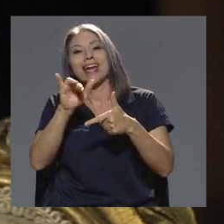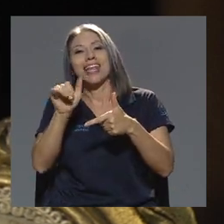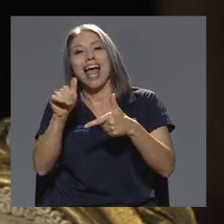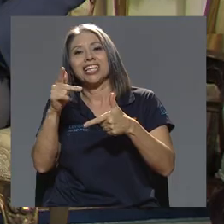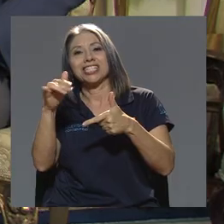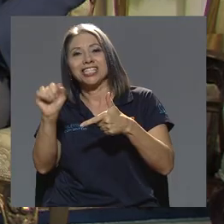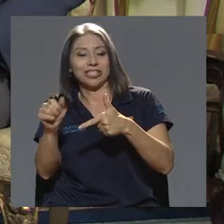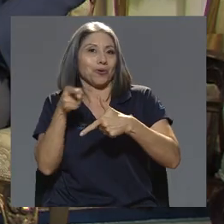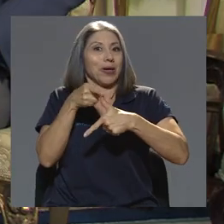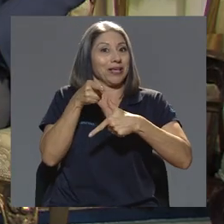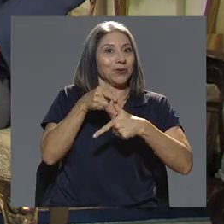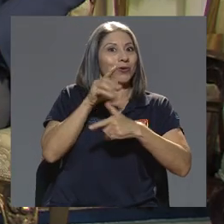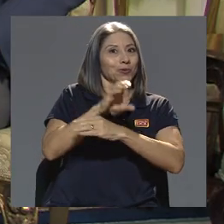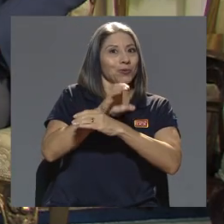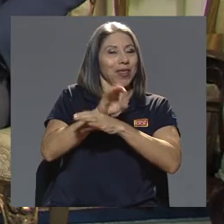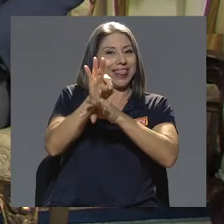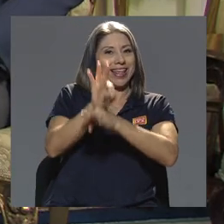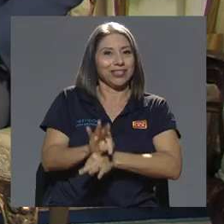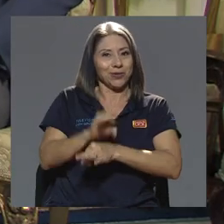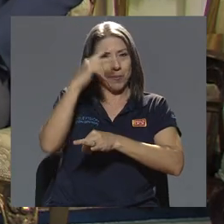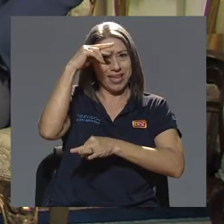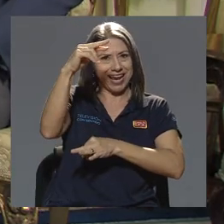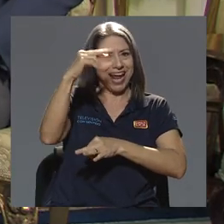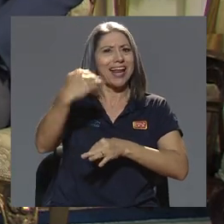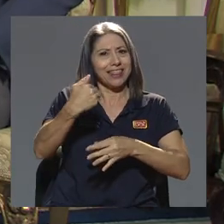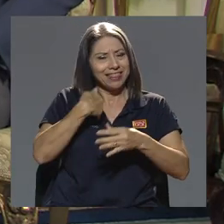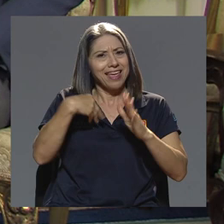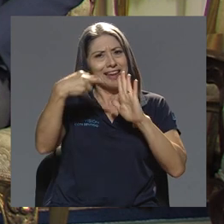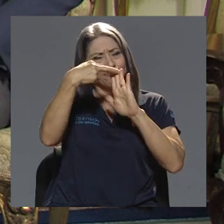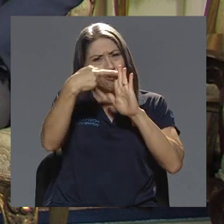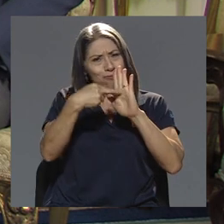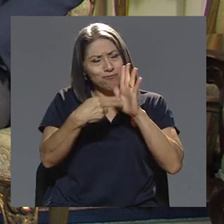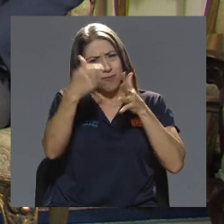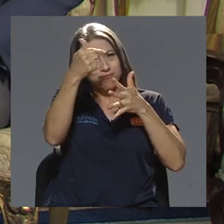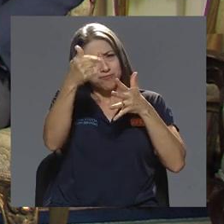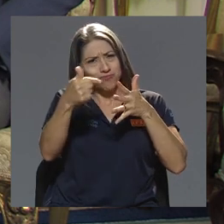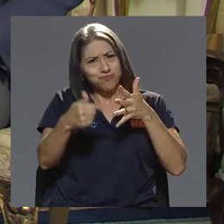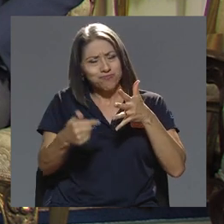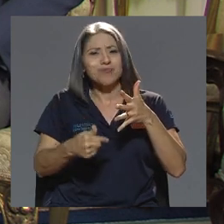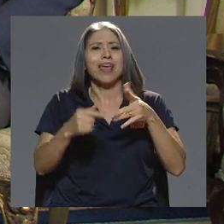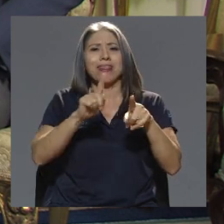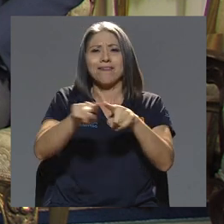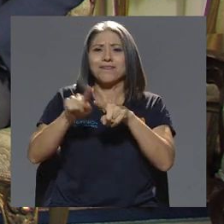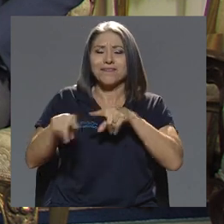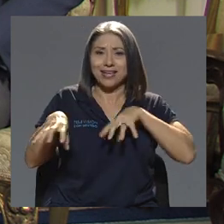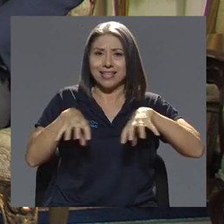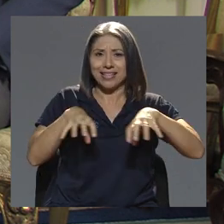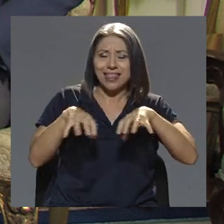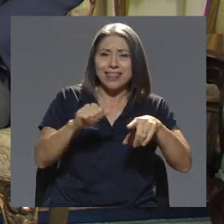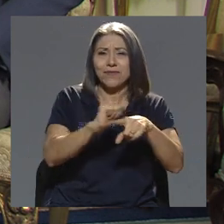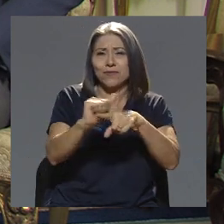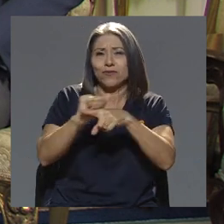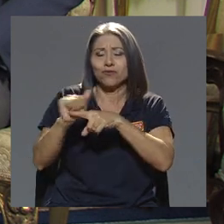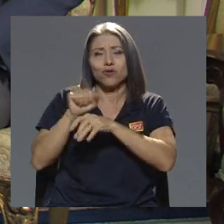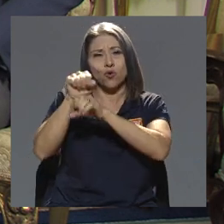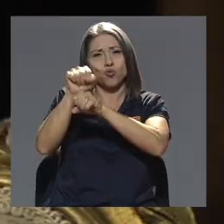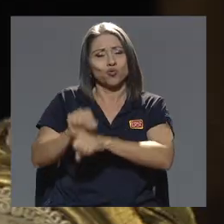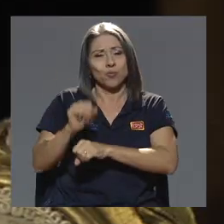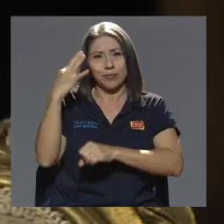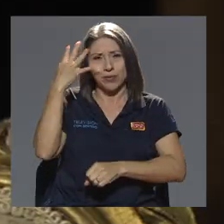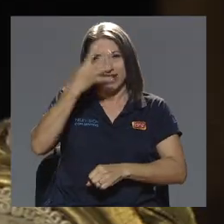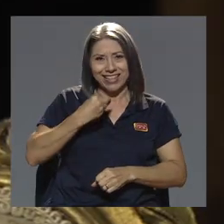mexicana, y tiene toda una serie de protocolos y de ejercicios y de costumbres muy